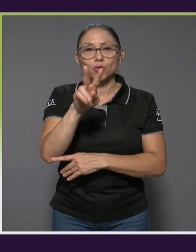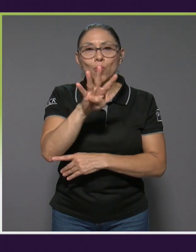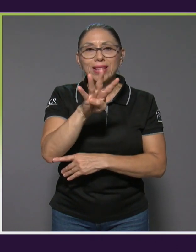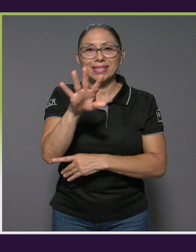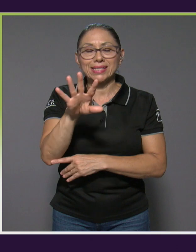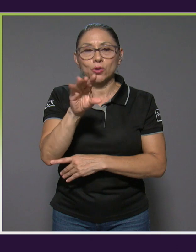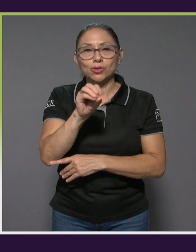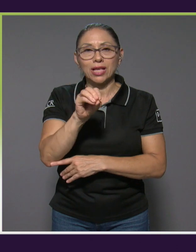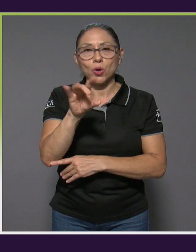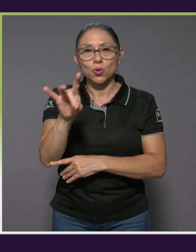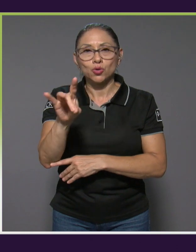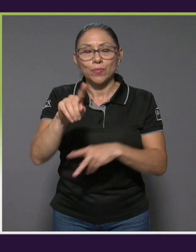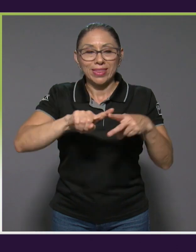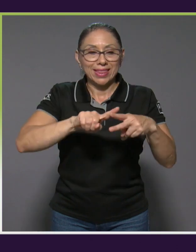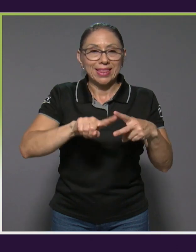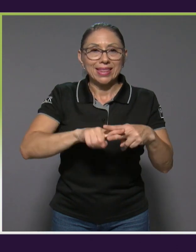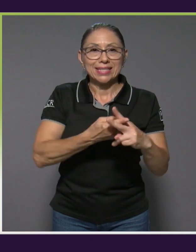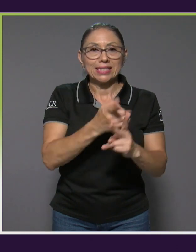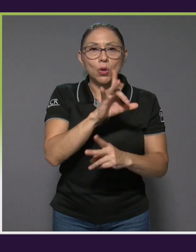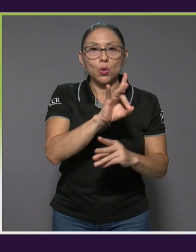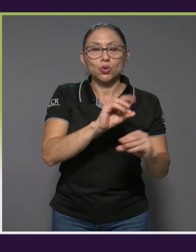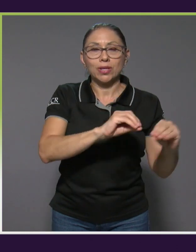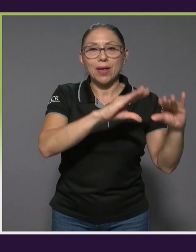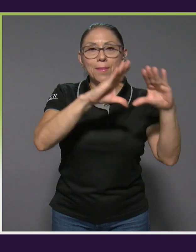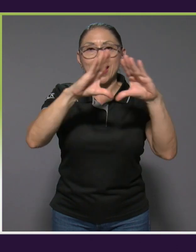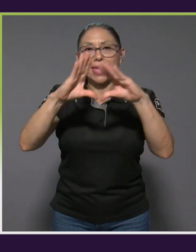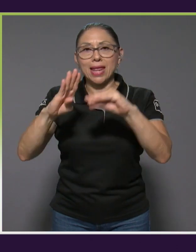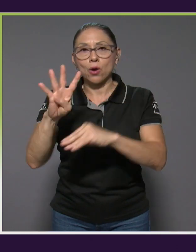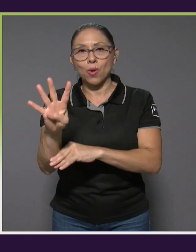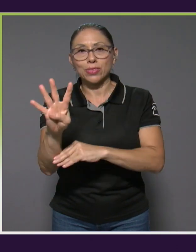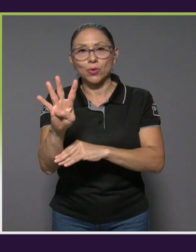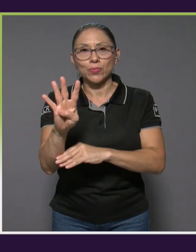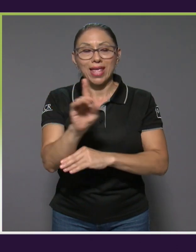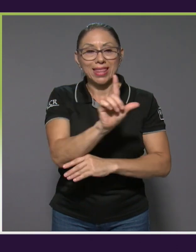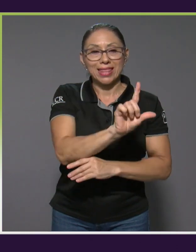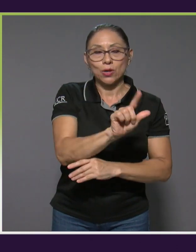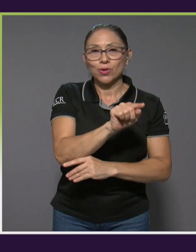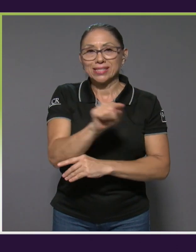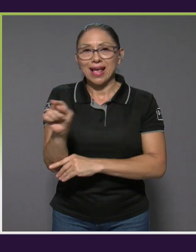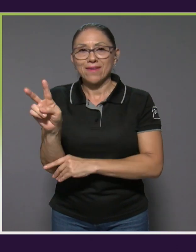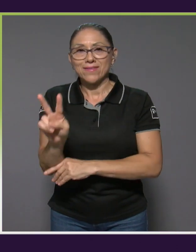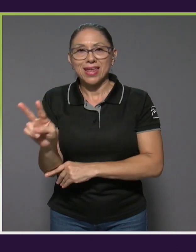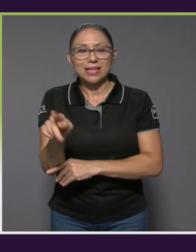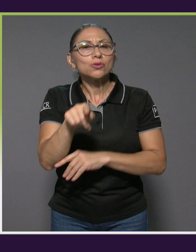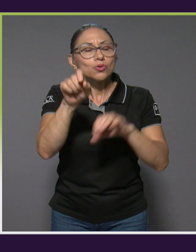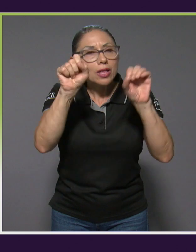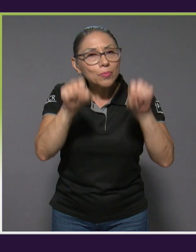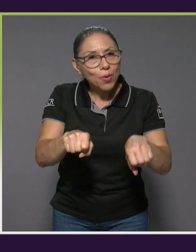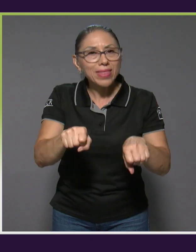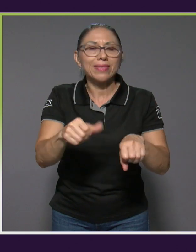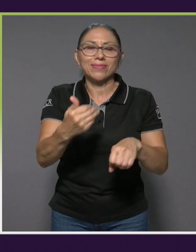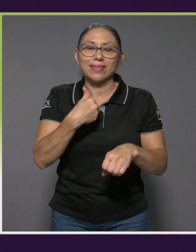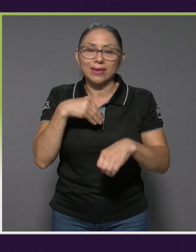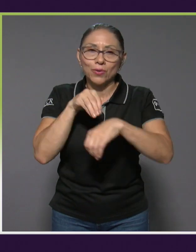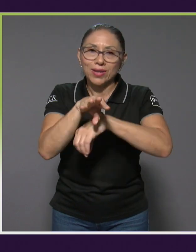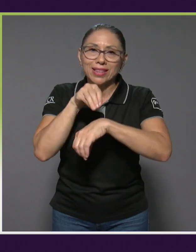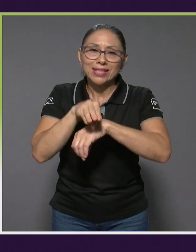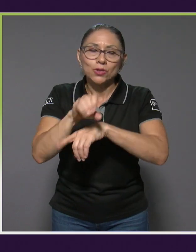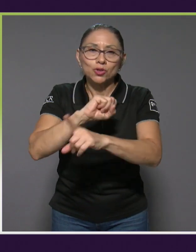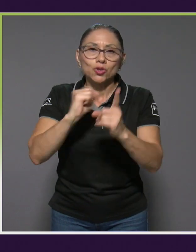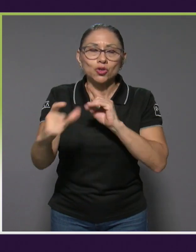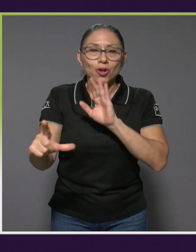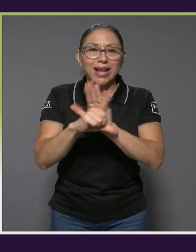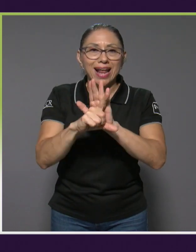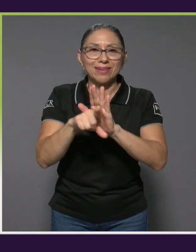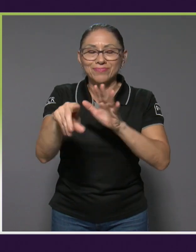4508, de 8 de la mañana a 4 de la tarde, de lunes a viernes, usted puede encontrar esta orientación sociolegal en esta línea telefónica